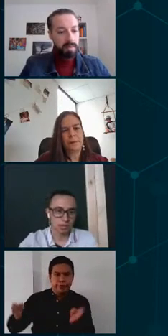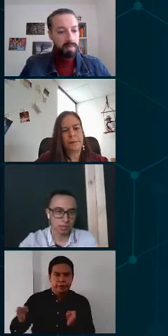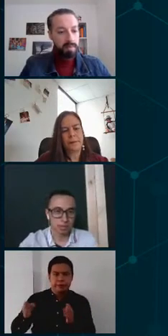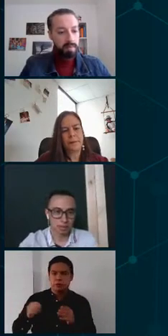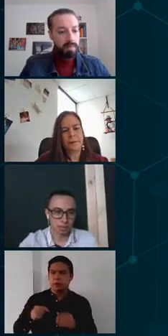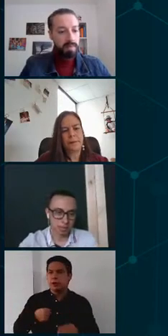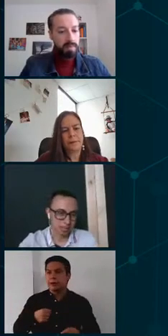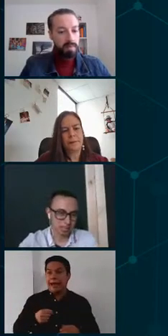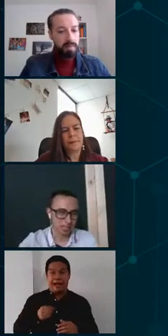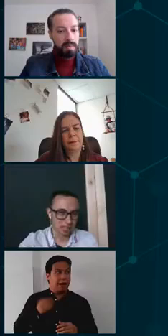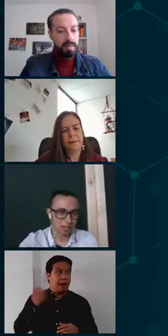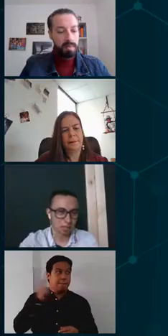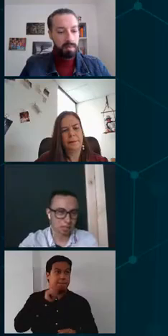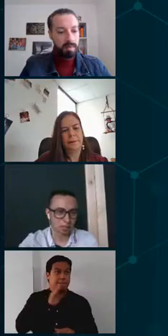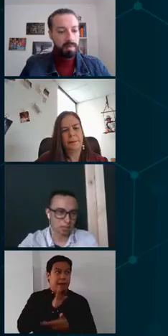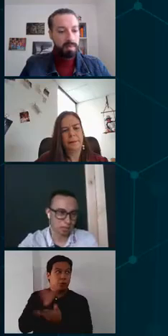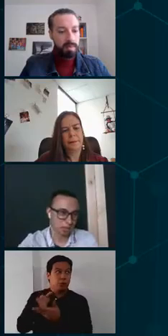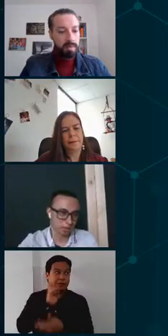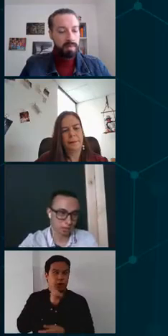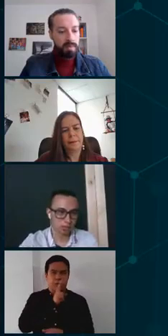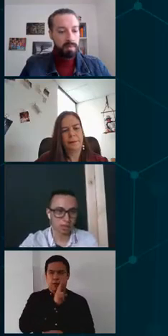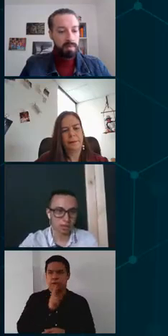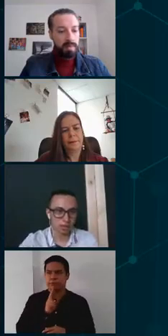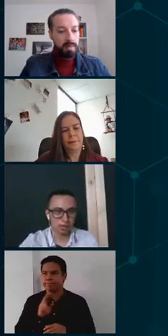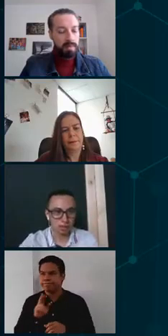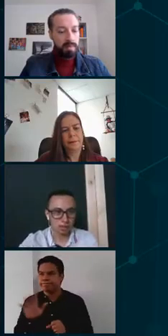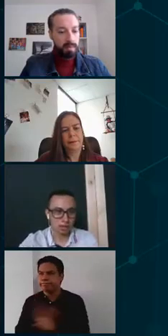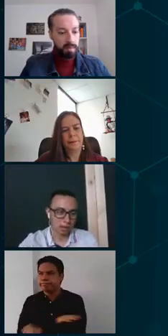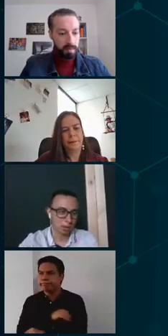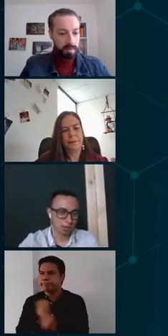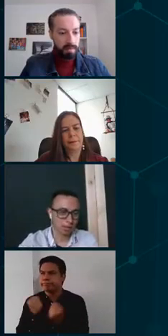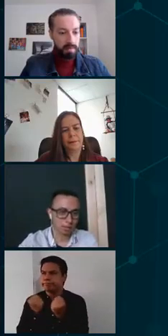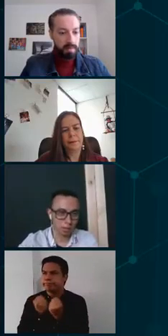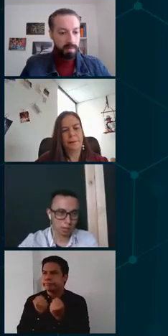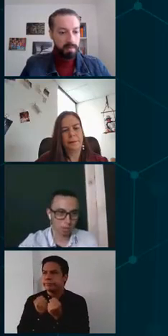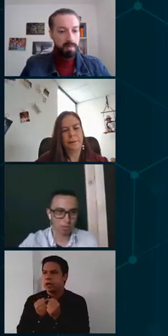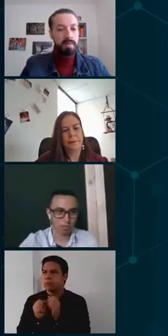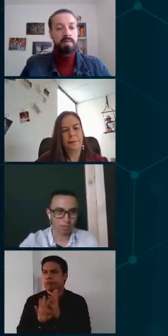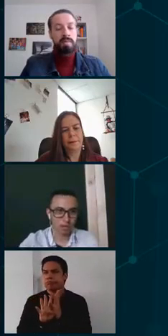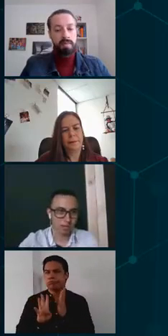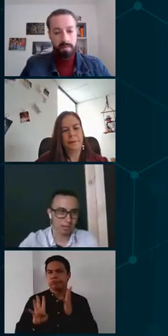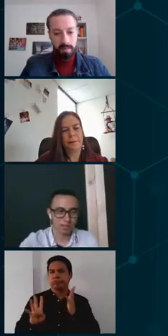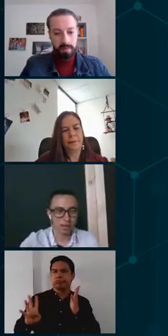y uno se frustra recordando como antes de la pandemia.